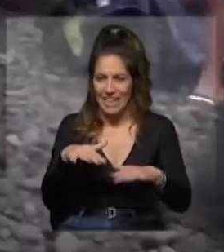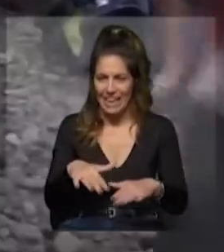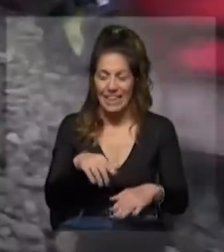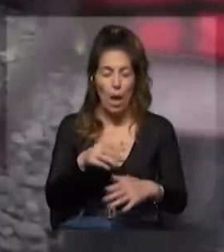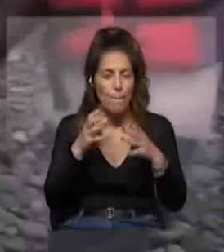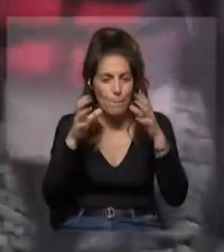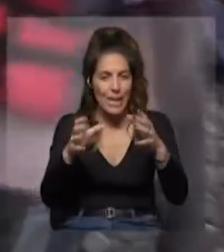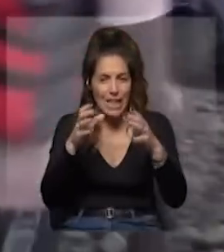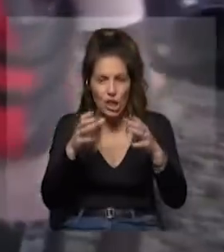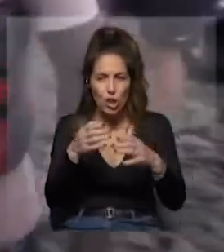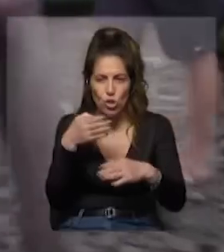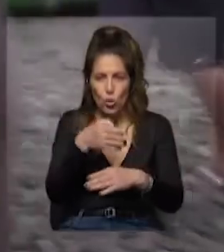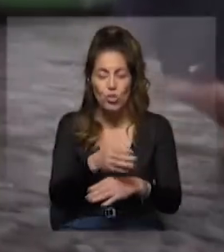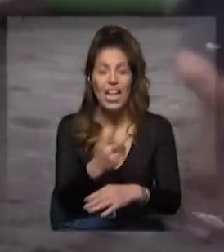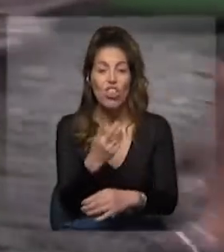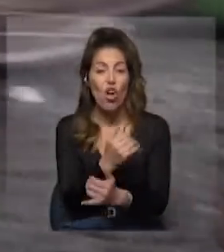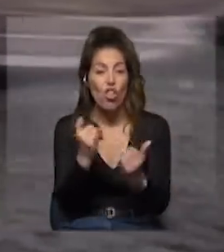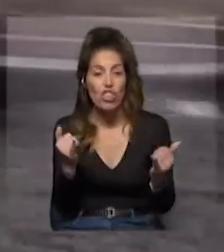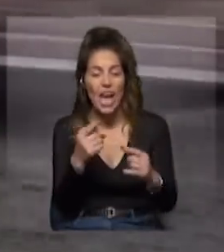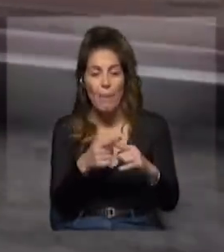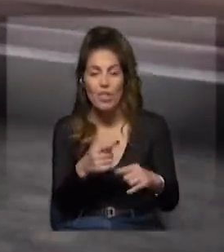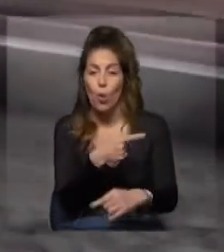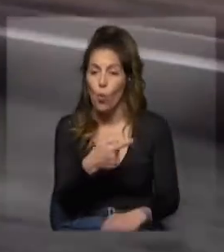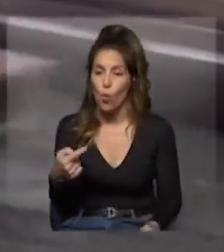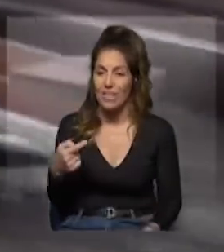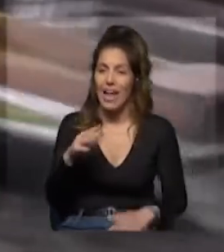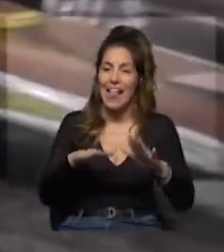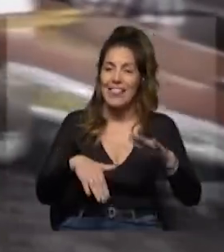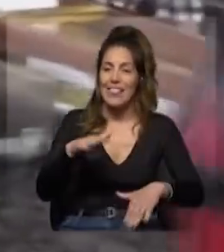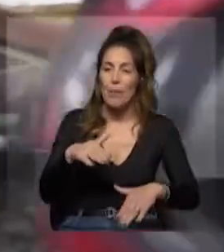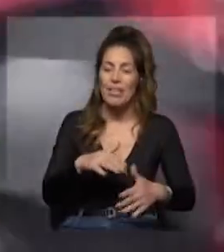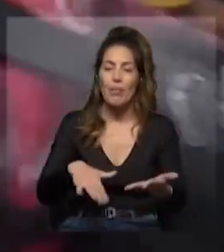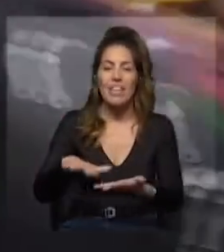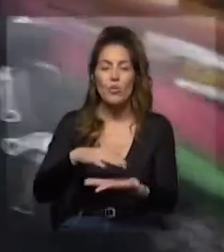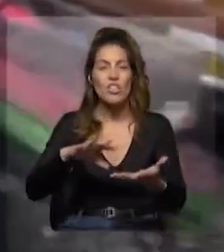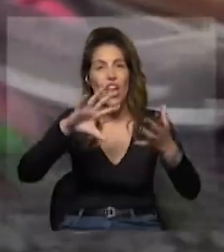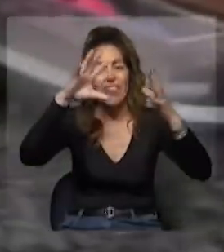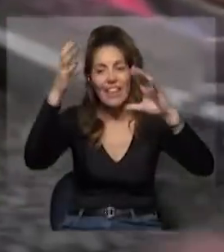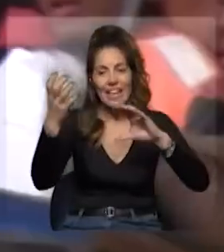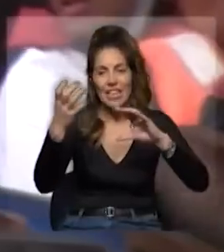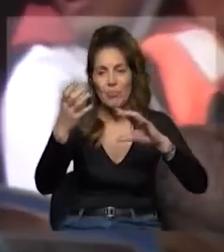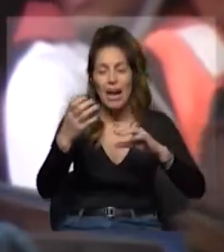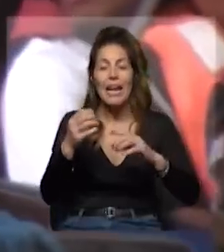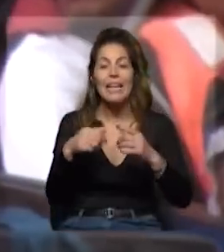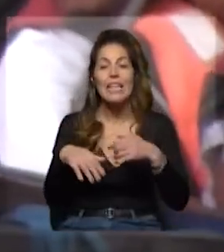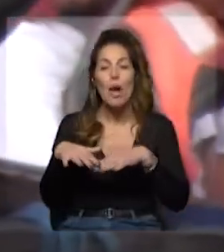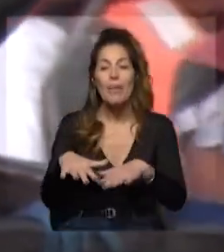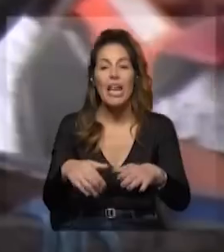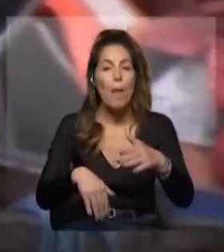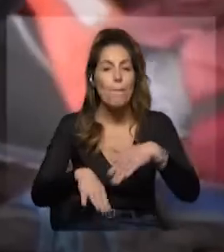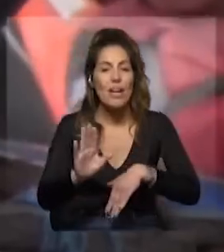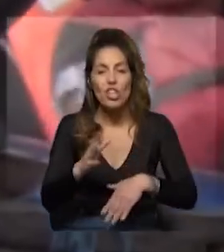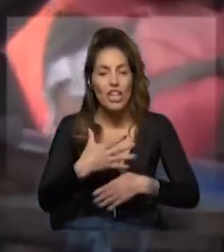peligroso cruce puede hacerse entre dos días y medio y una semana dependiendo de las condiciones climáticas y la de los migrantes la mayoría